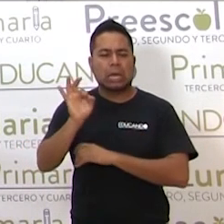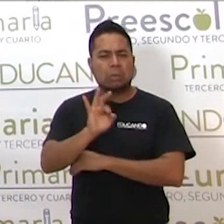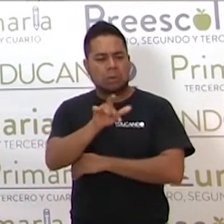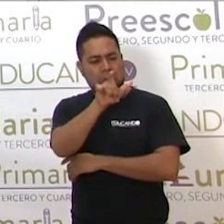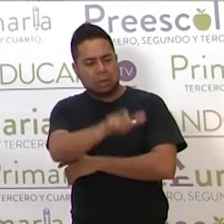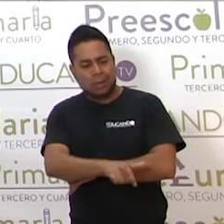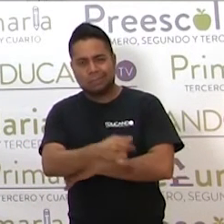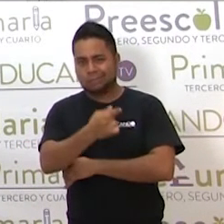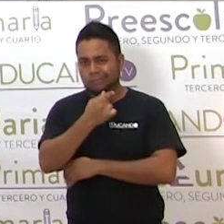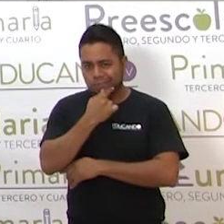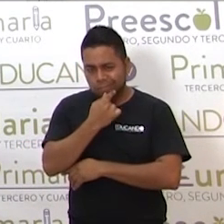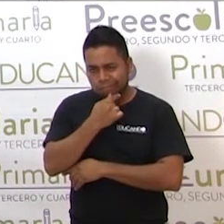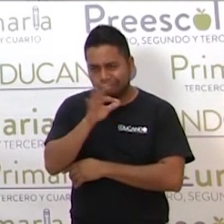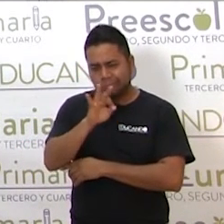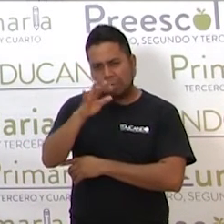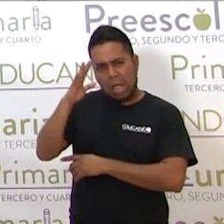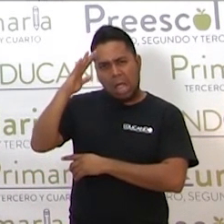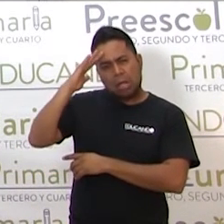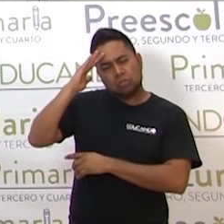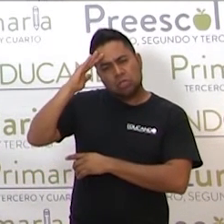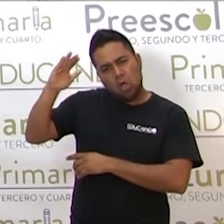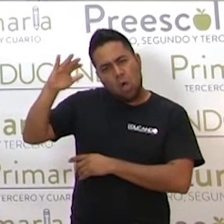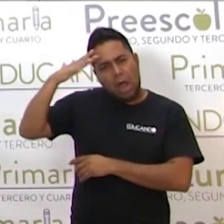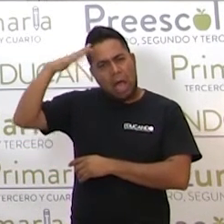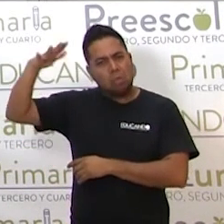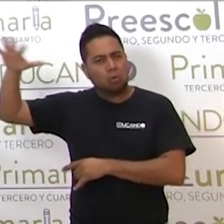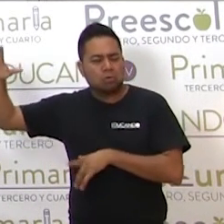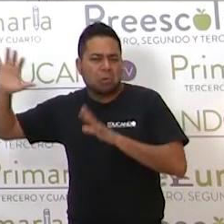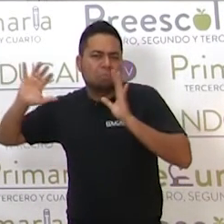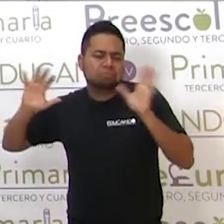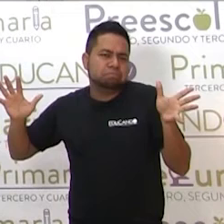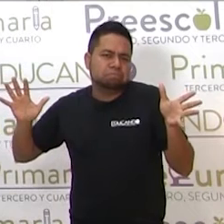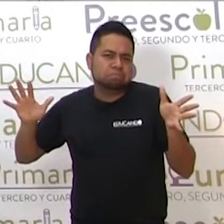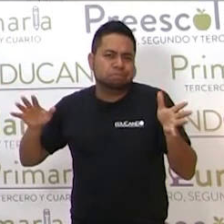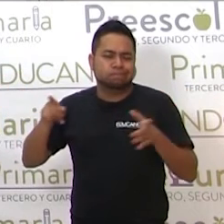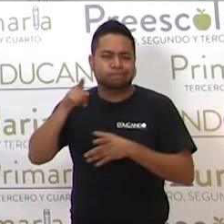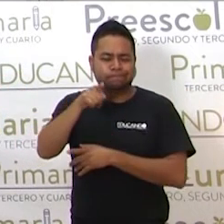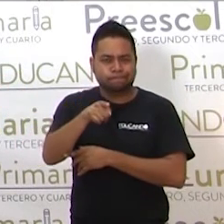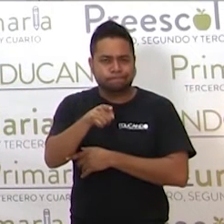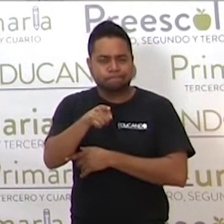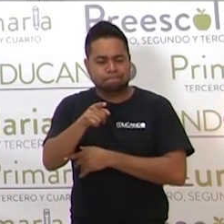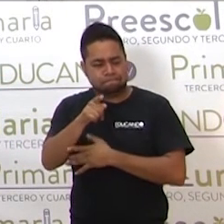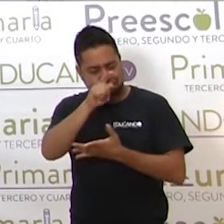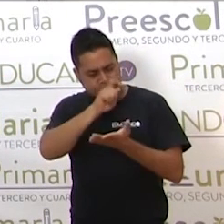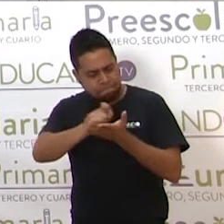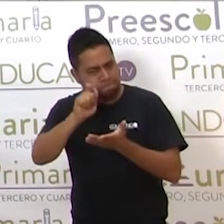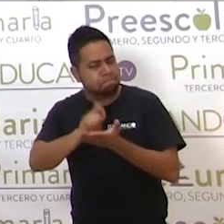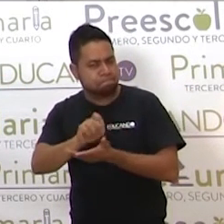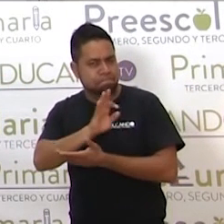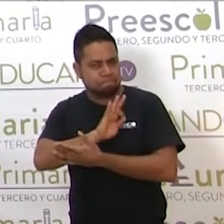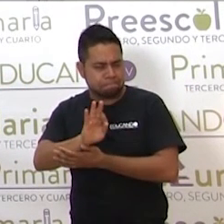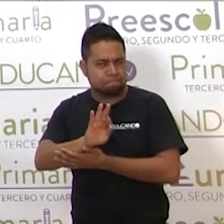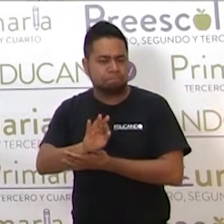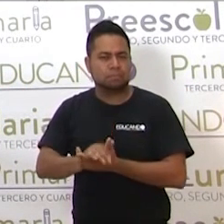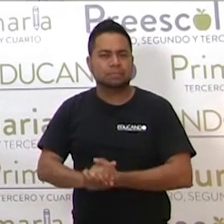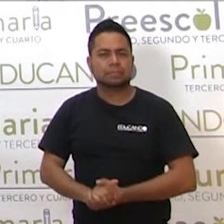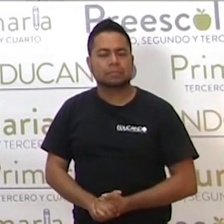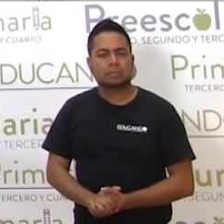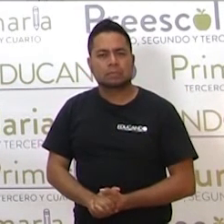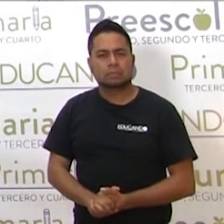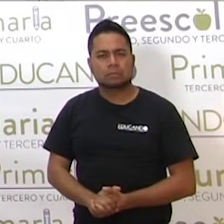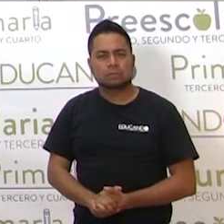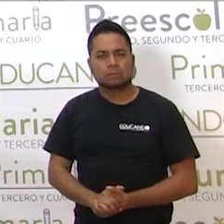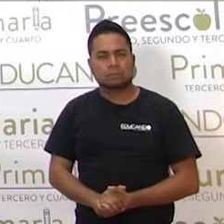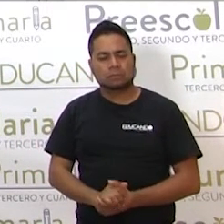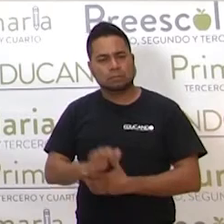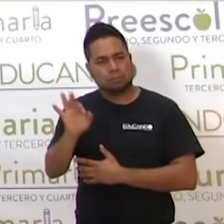un señor adulto. Y entonces ahí veríamos el efecto. El efecto tal